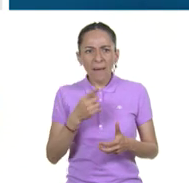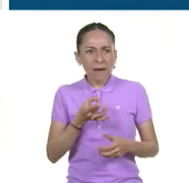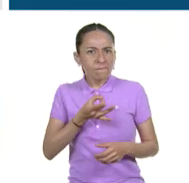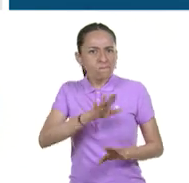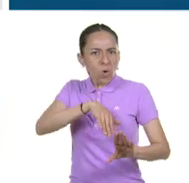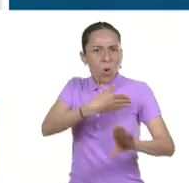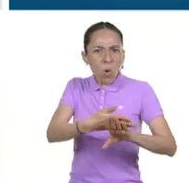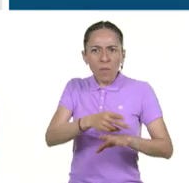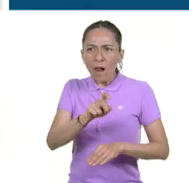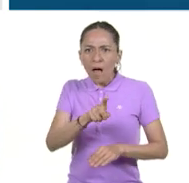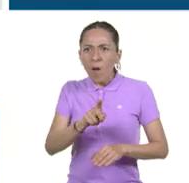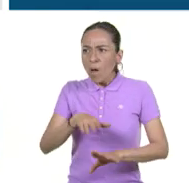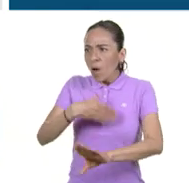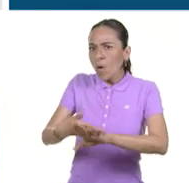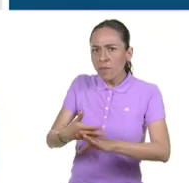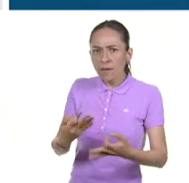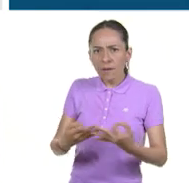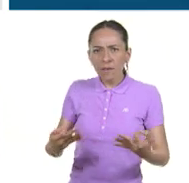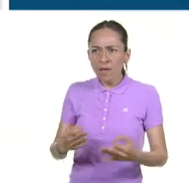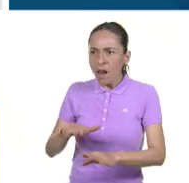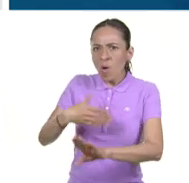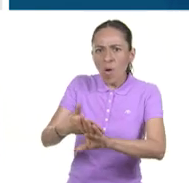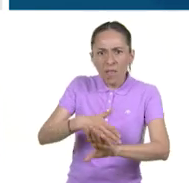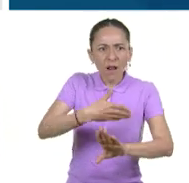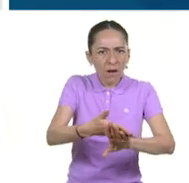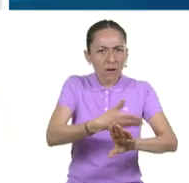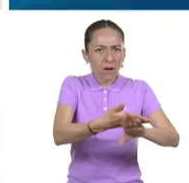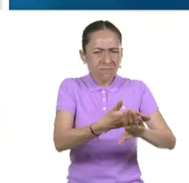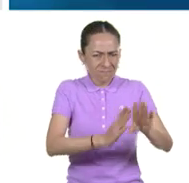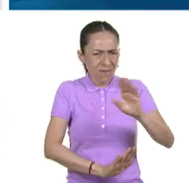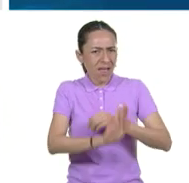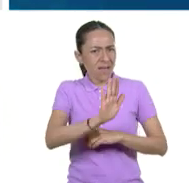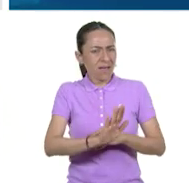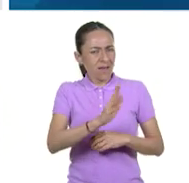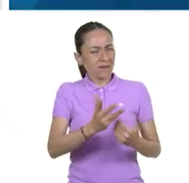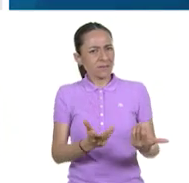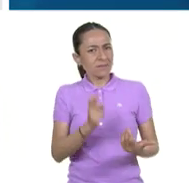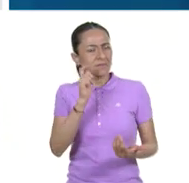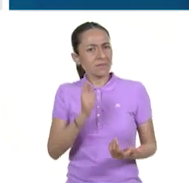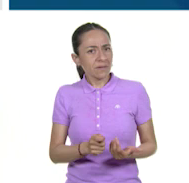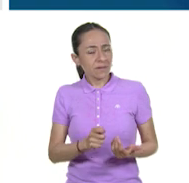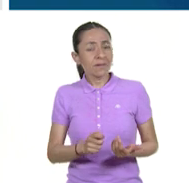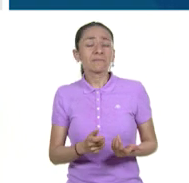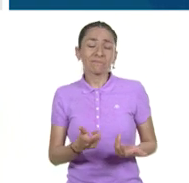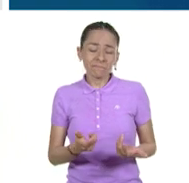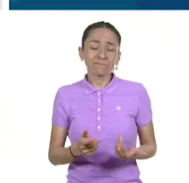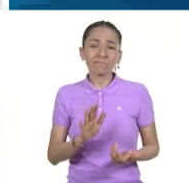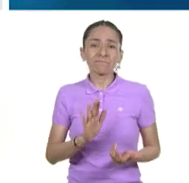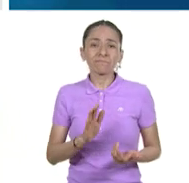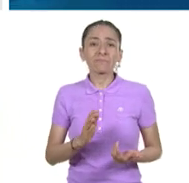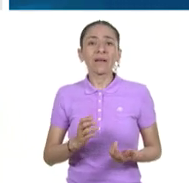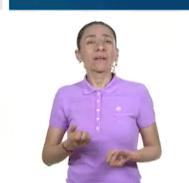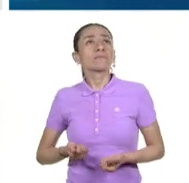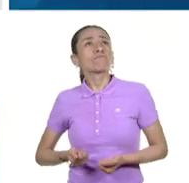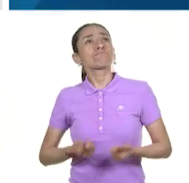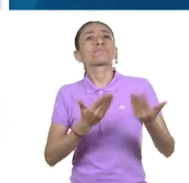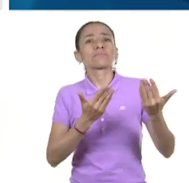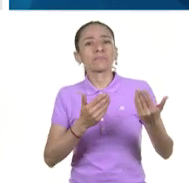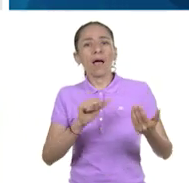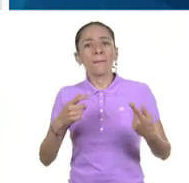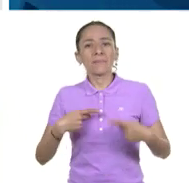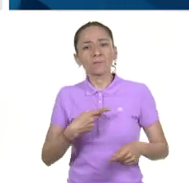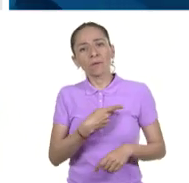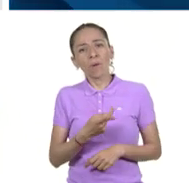tierra, del suelo, en simplemente exportar pobres para que envíen remesas.